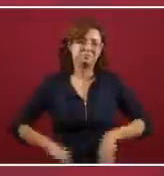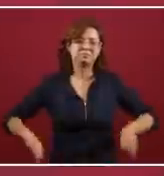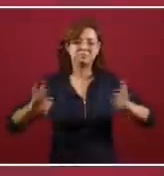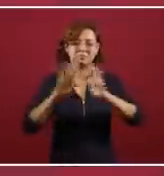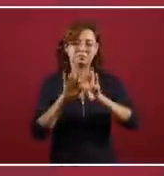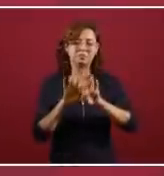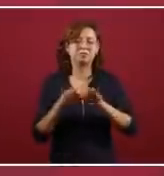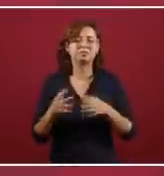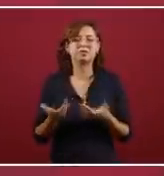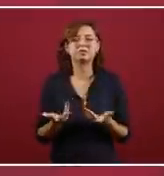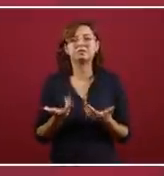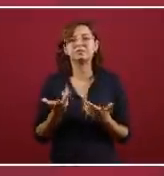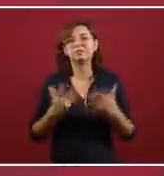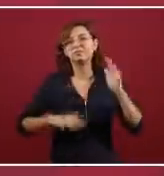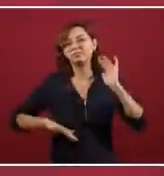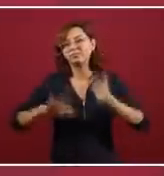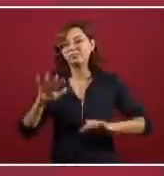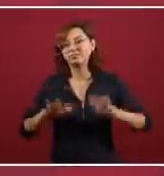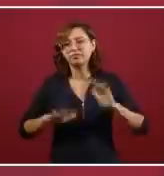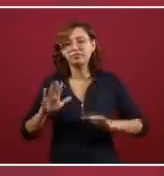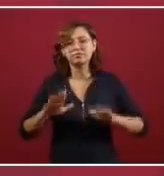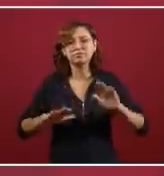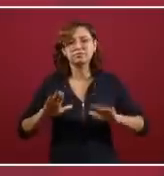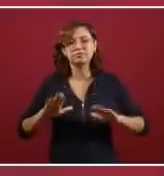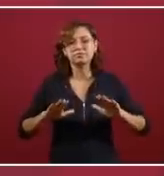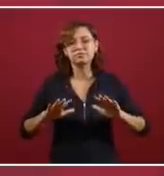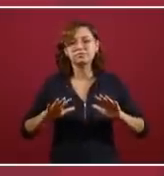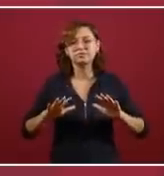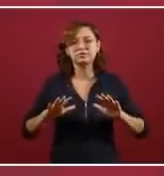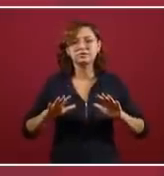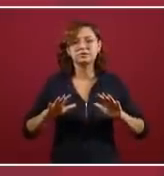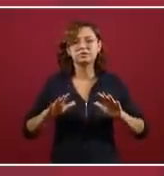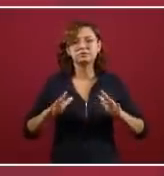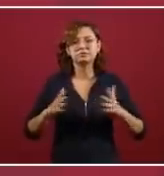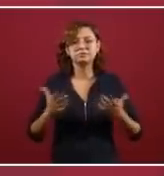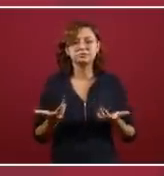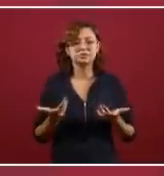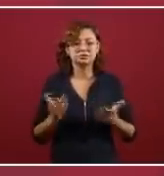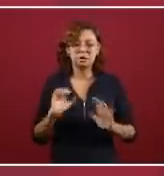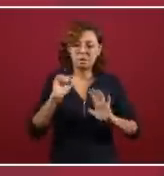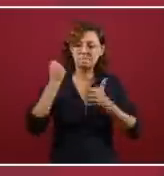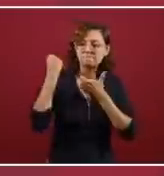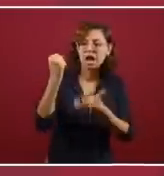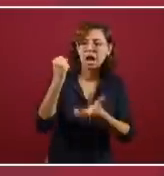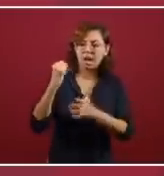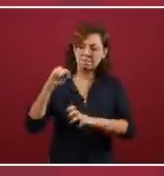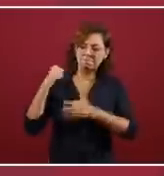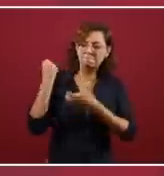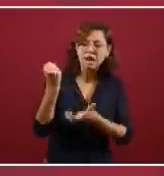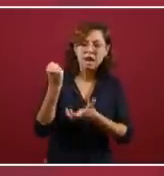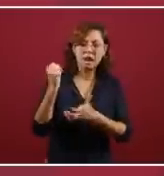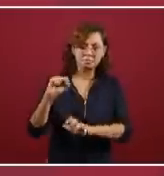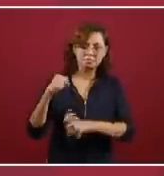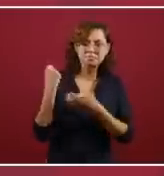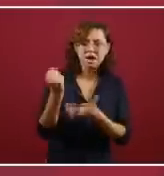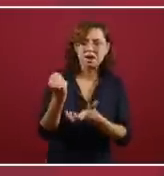Hay veces que se puede estar destinando mucho presupuesto al desarrollo